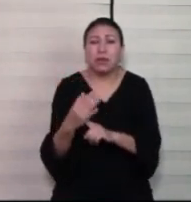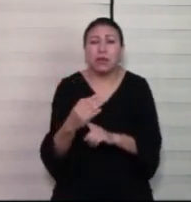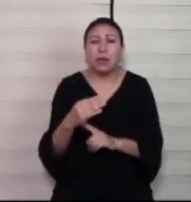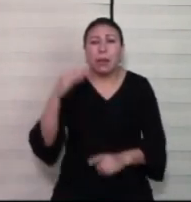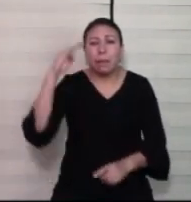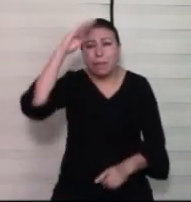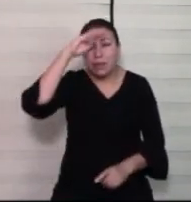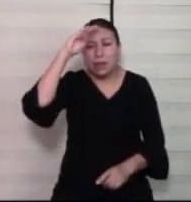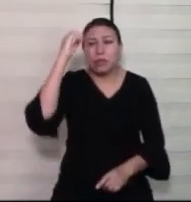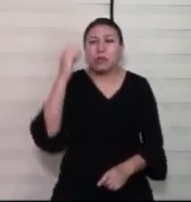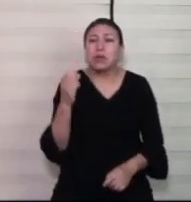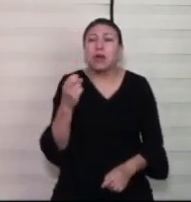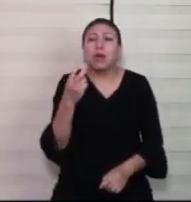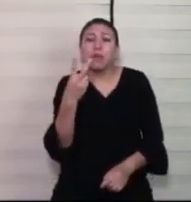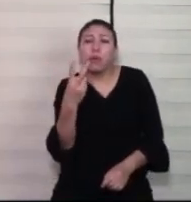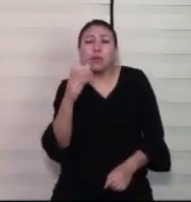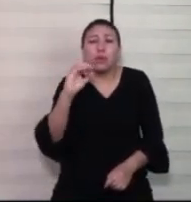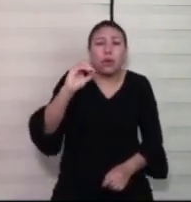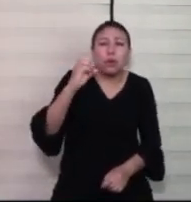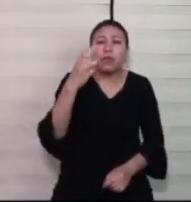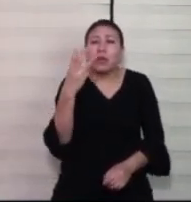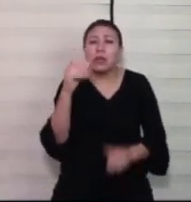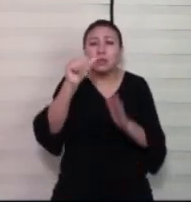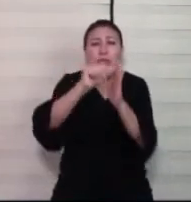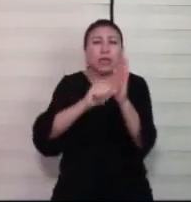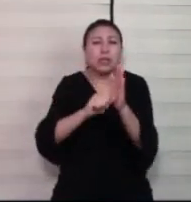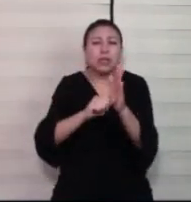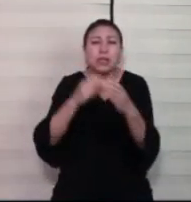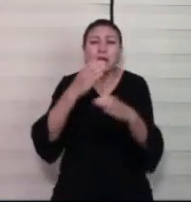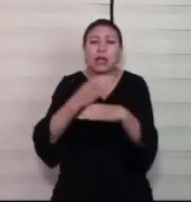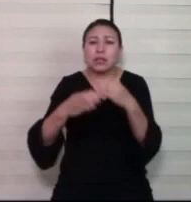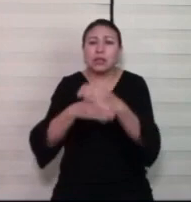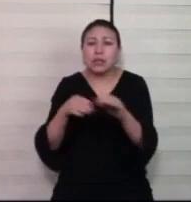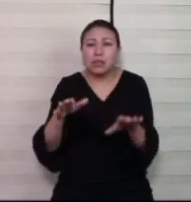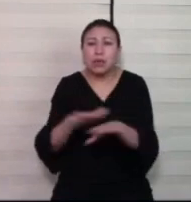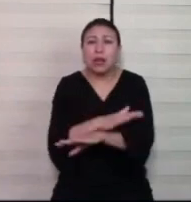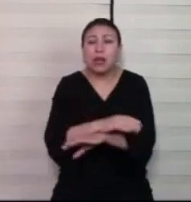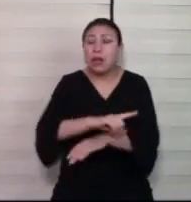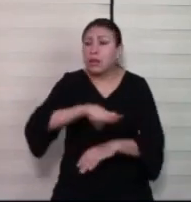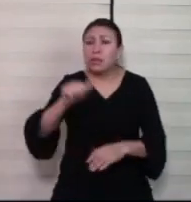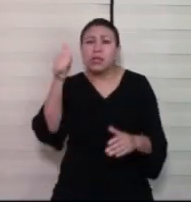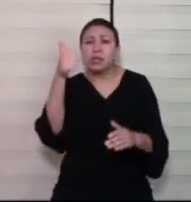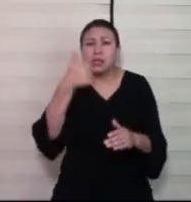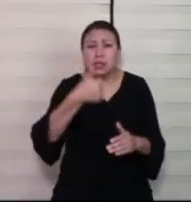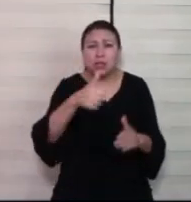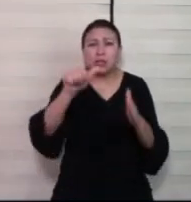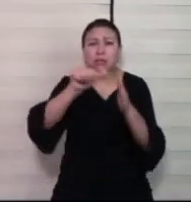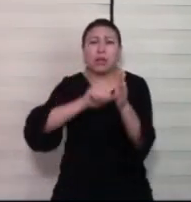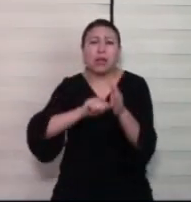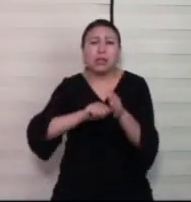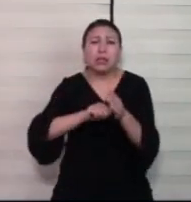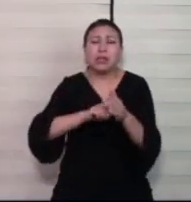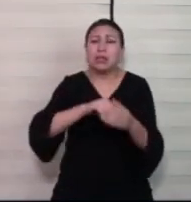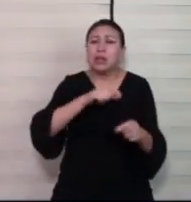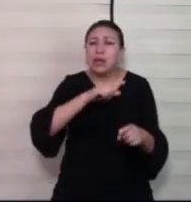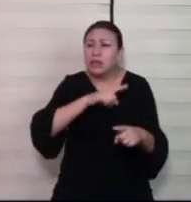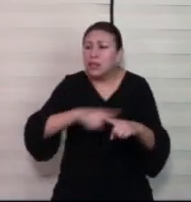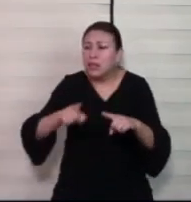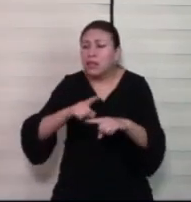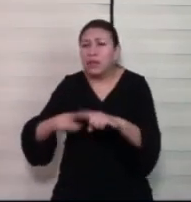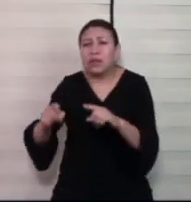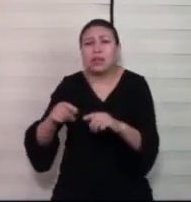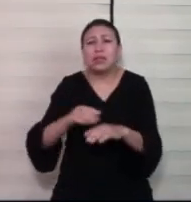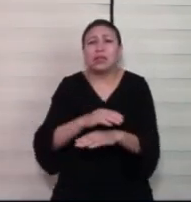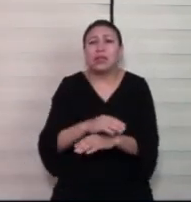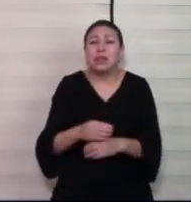pensábamos que en 2 o 3 meses cambiaría todo. Después 6 meses y así fue. Hasta que hemos llegado